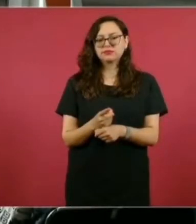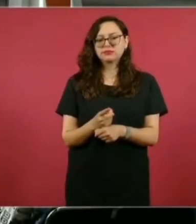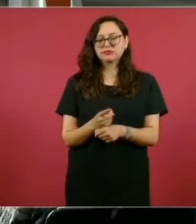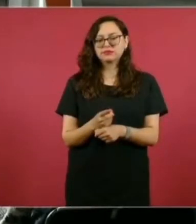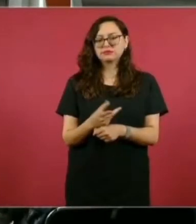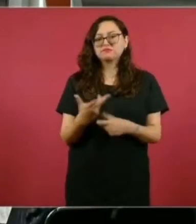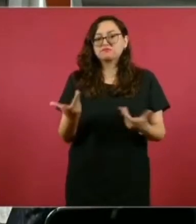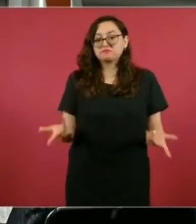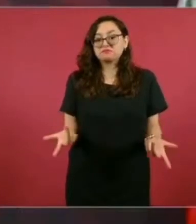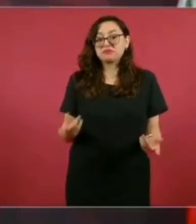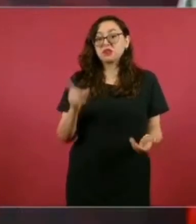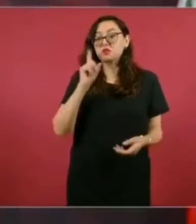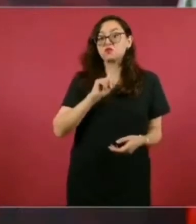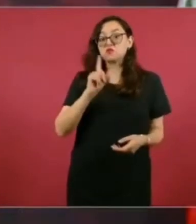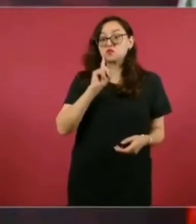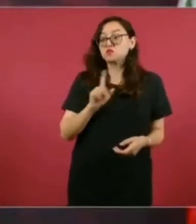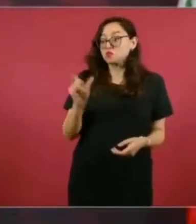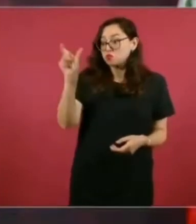es mujer, es